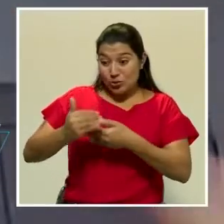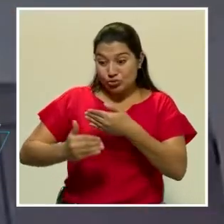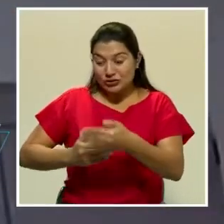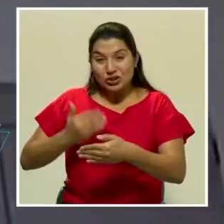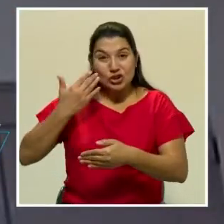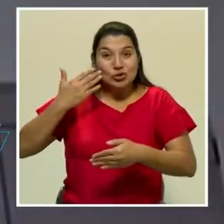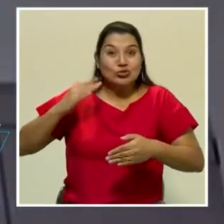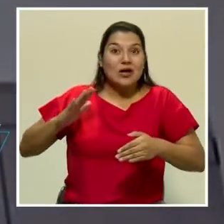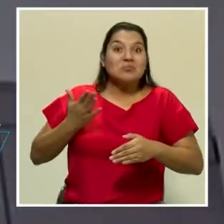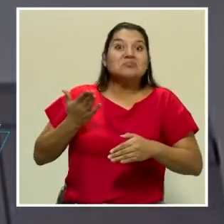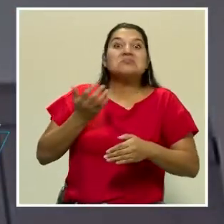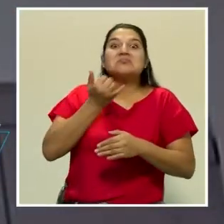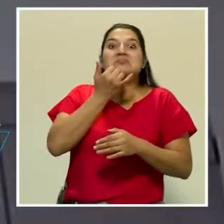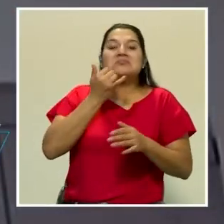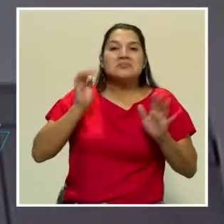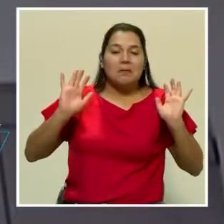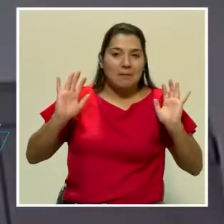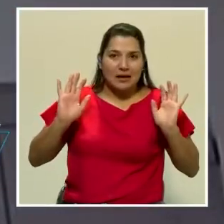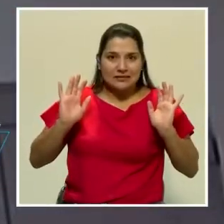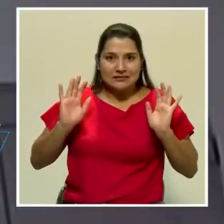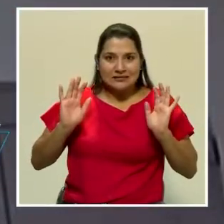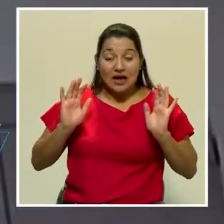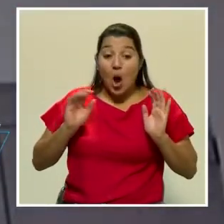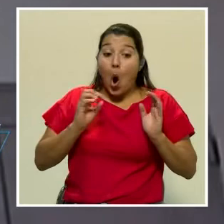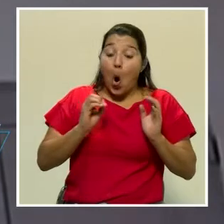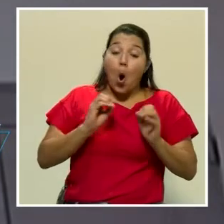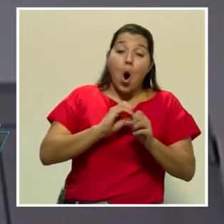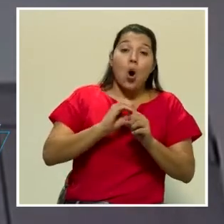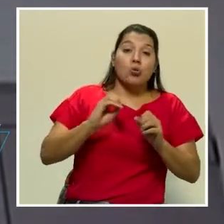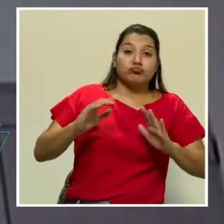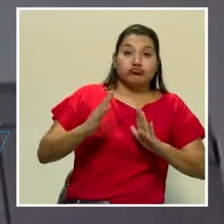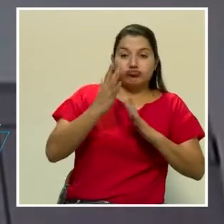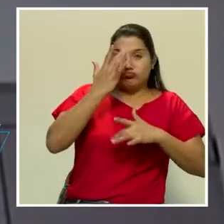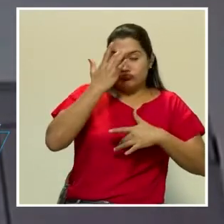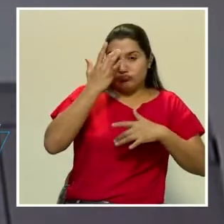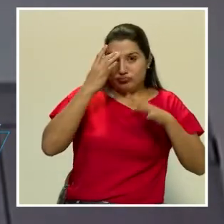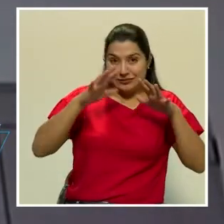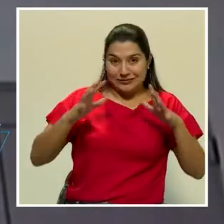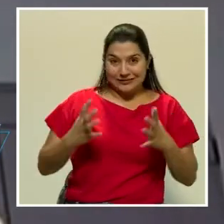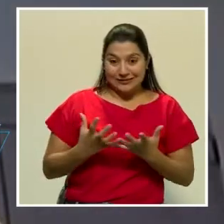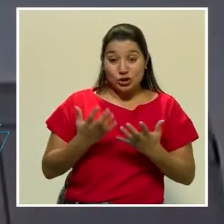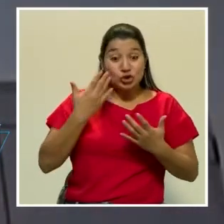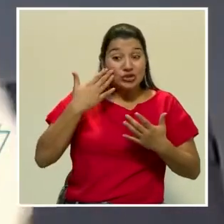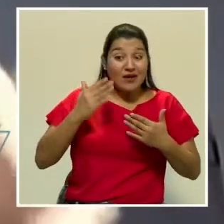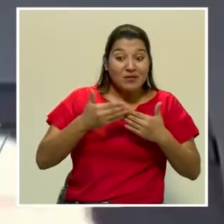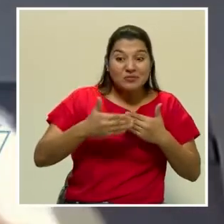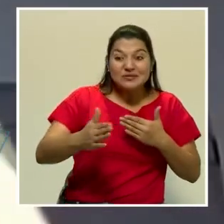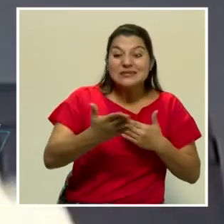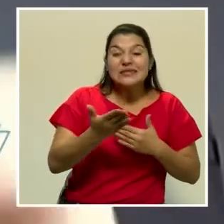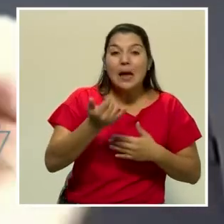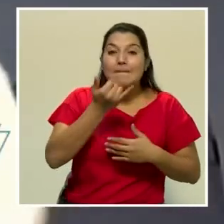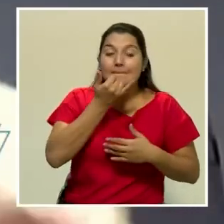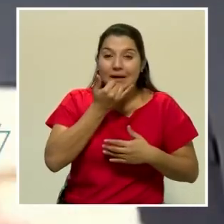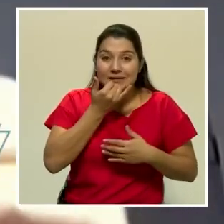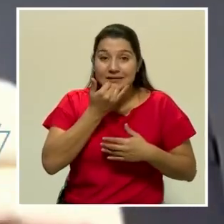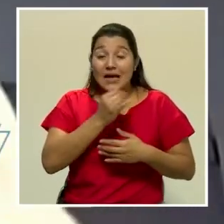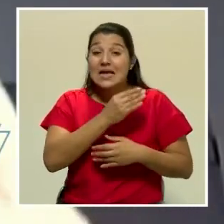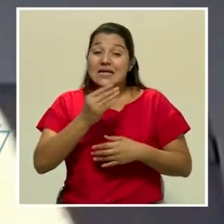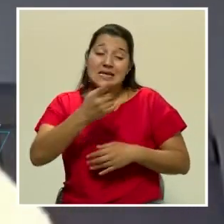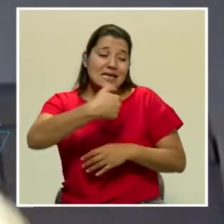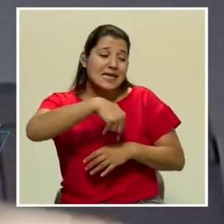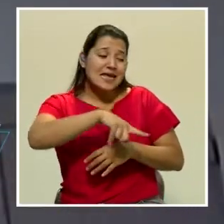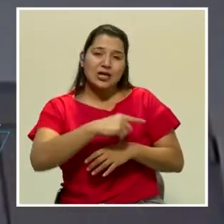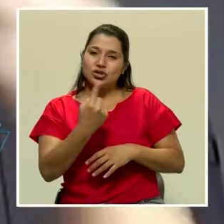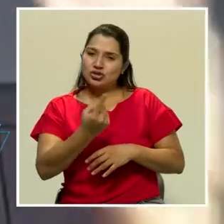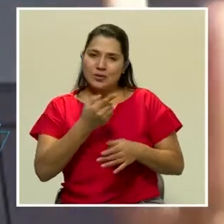se va a comportar a lo largo del tiempo, y nuestras actividades, esas de la cultura, van a estar especialmente tocadas.